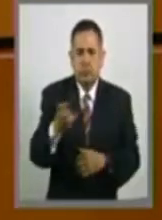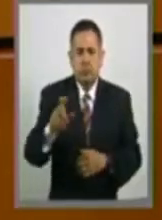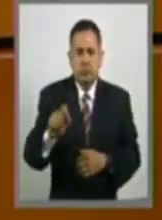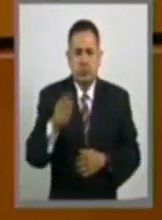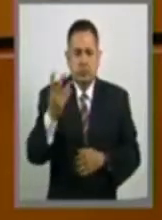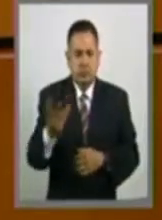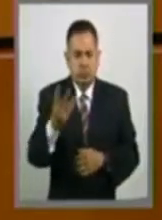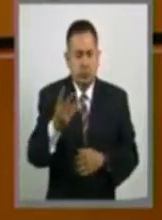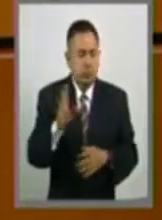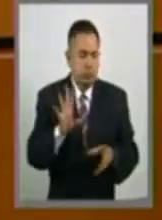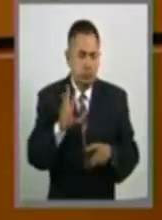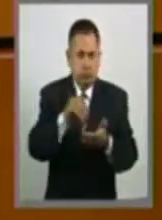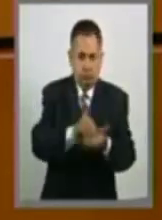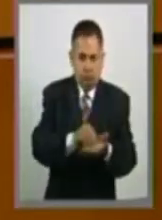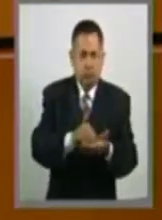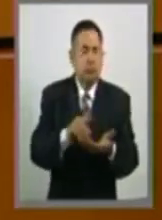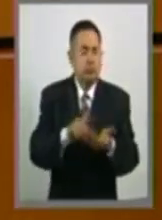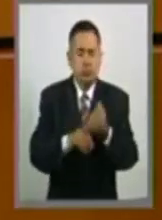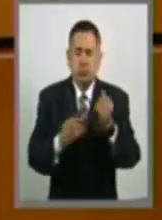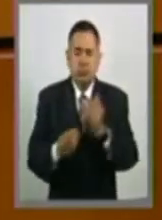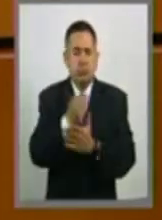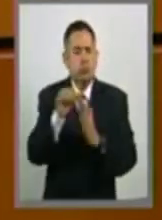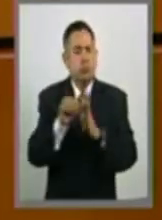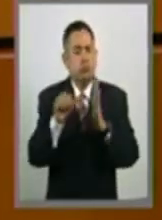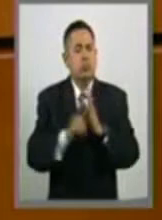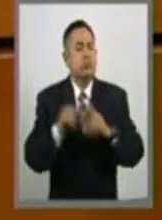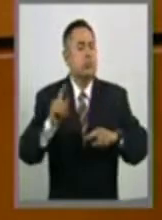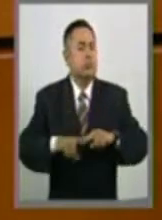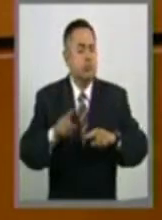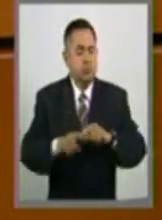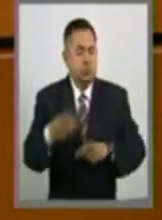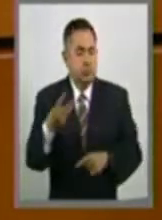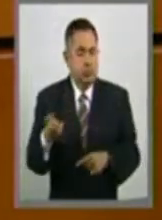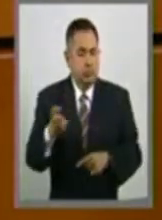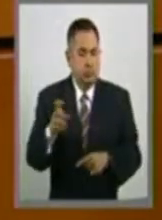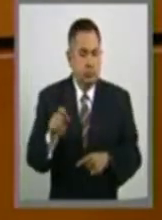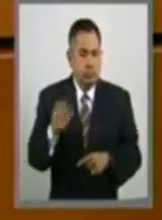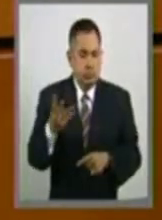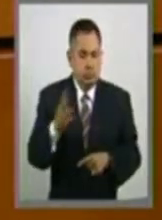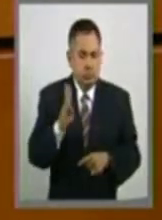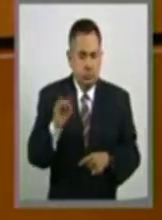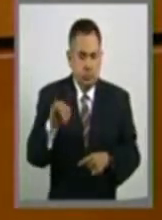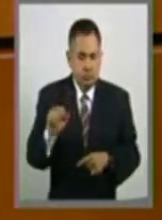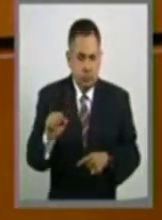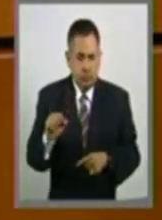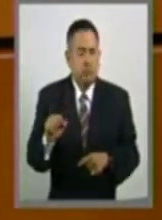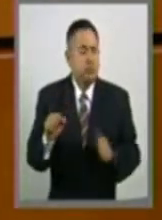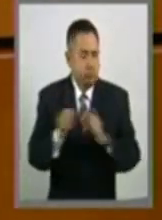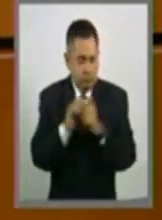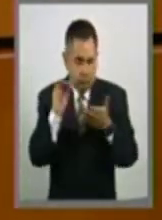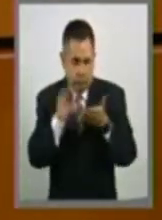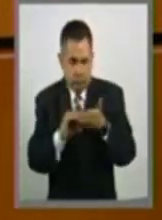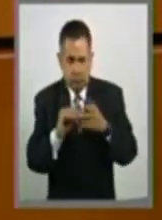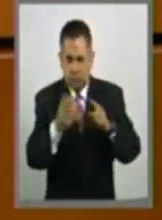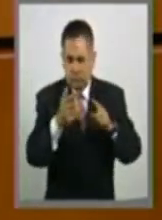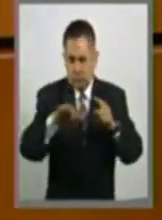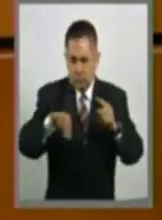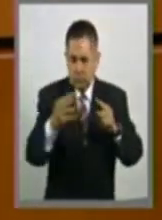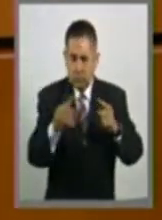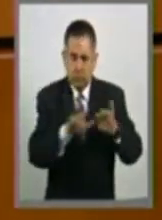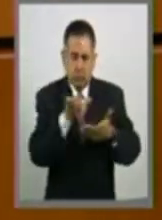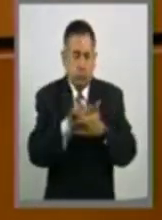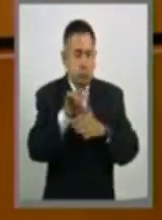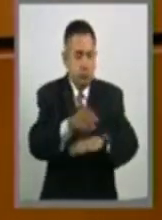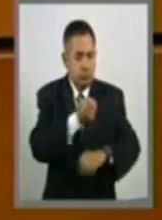324 e incorpora un nuevo artículo, el 324 bis, del título 14 de la Ley General